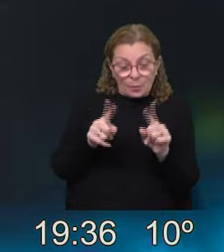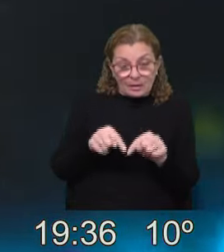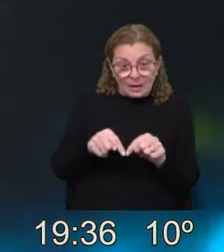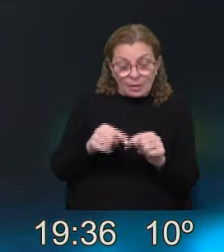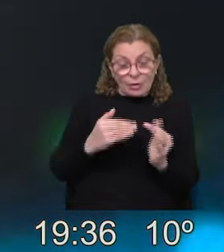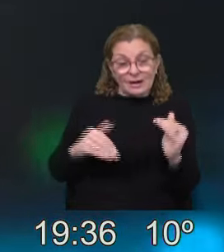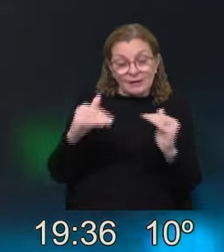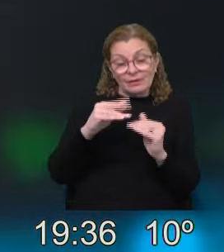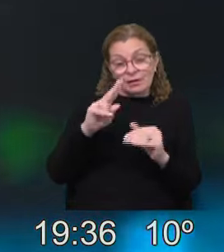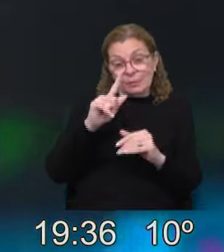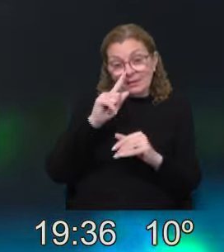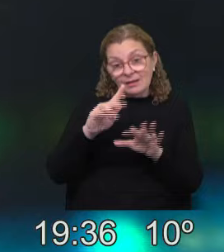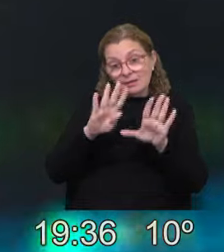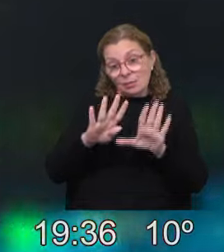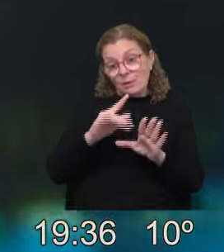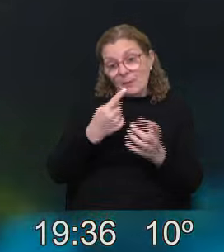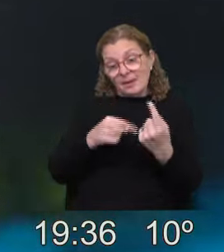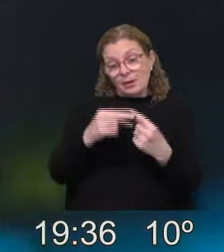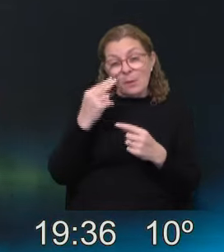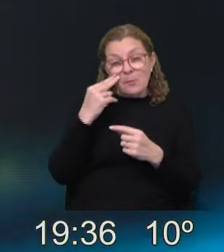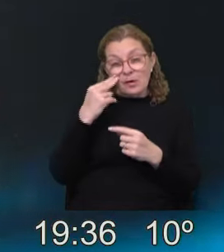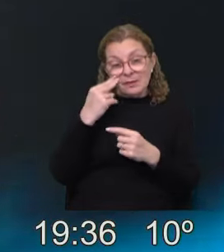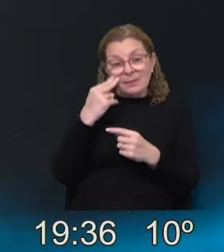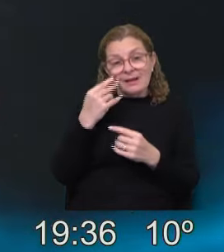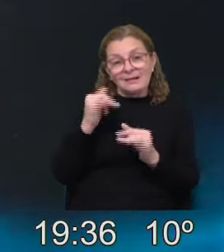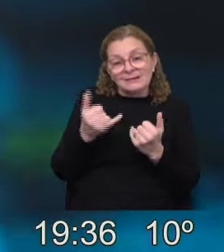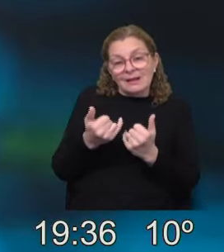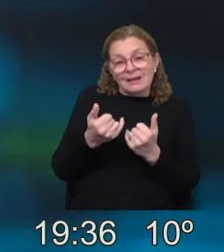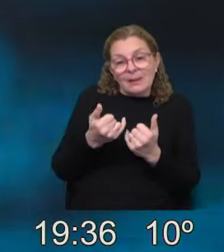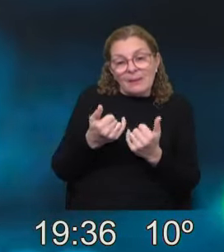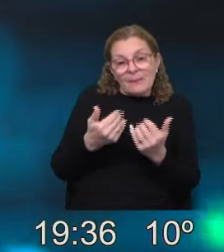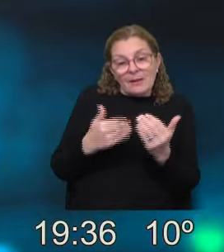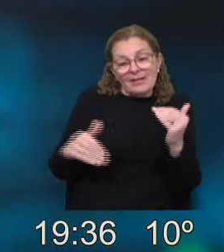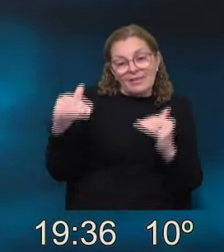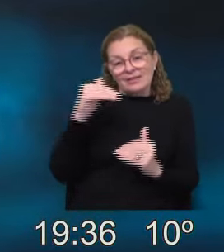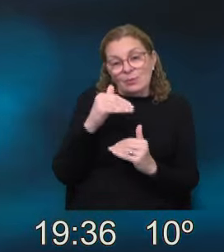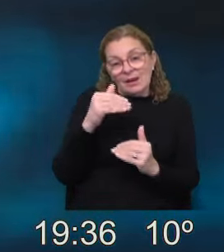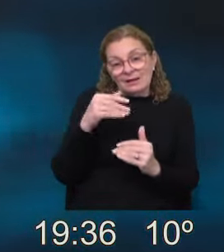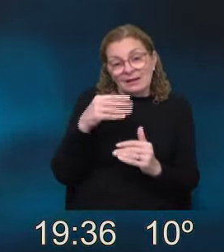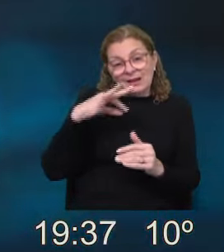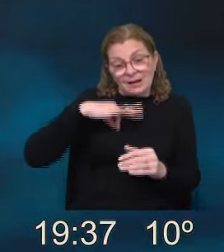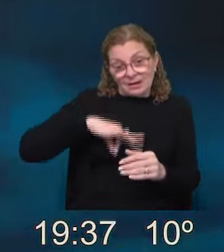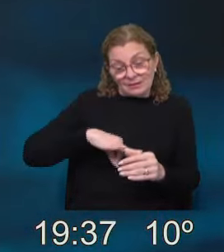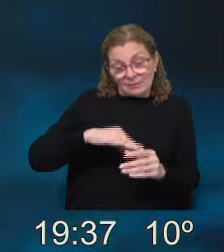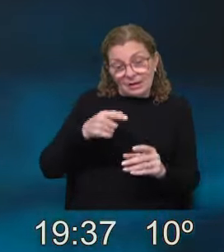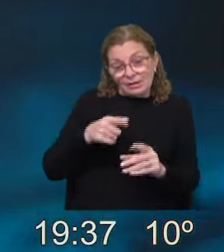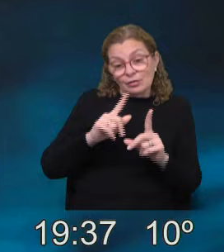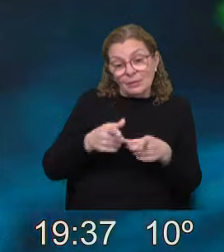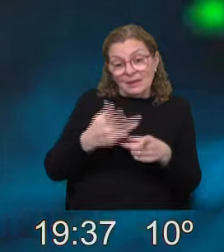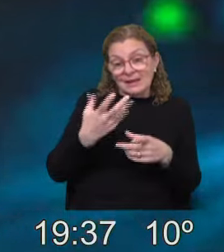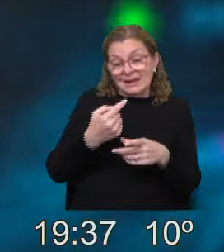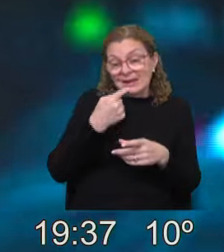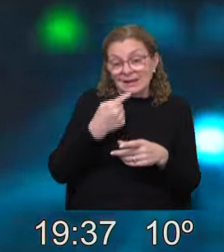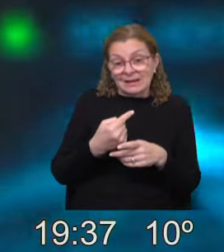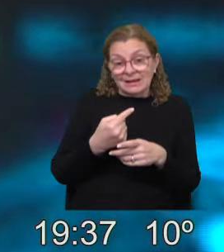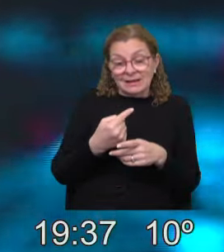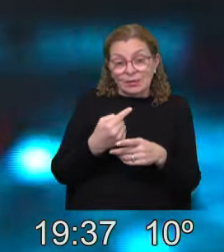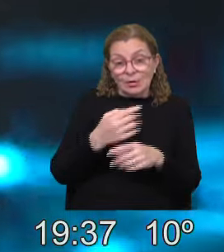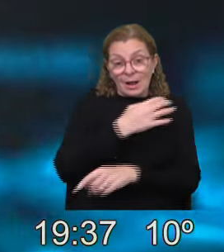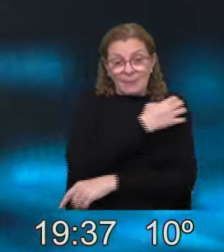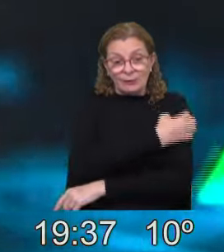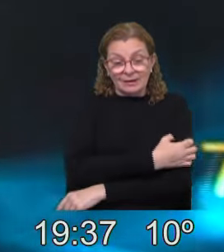tiene en 2019 pero que salió de la crisis con una distribución más desigual de los ingresos Sí y eso también tiene un correlato en lo que tiene que ver con la